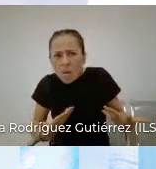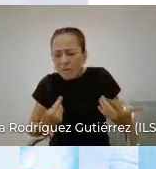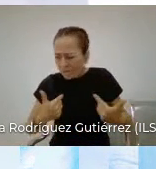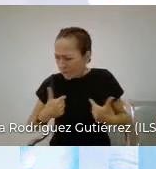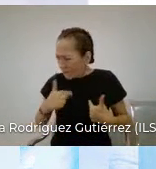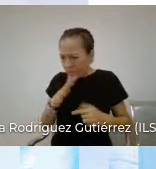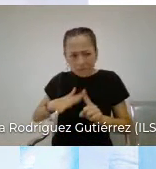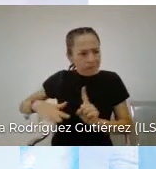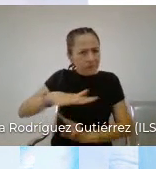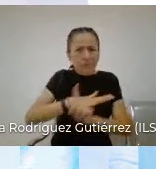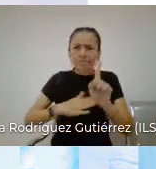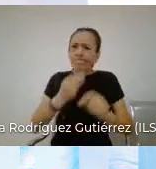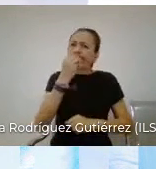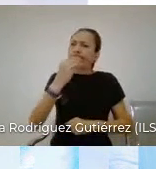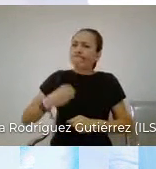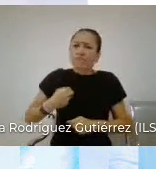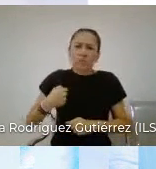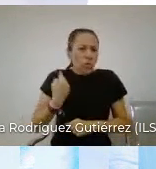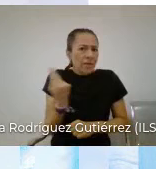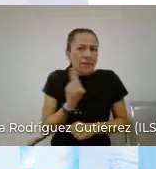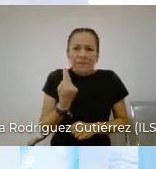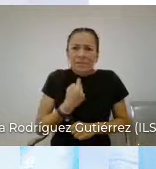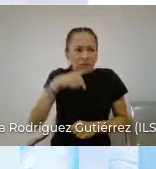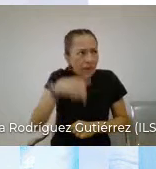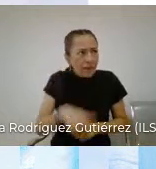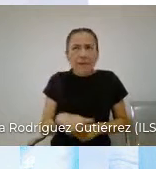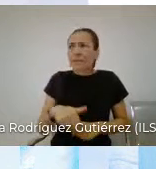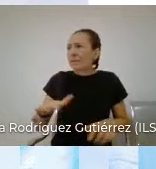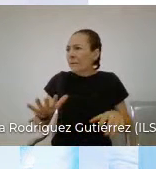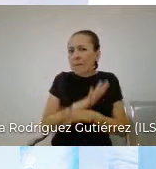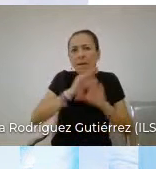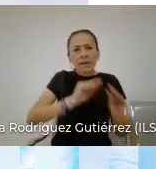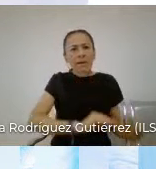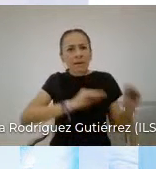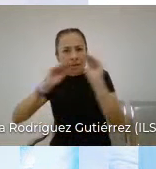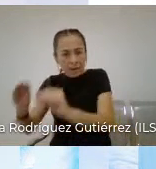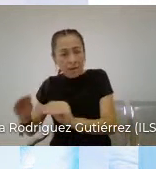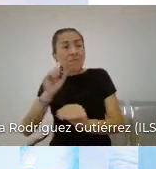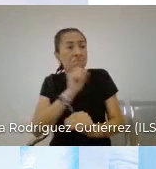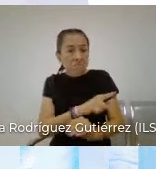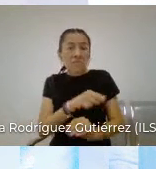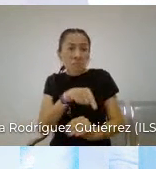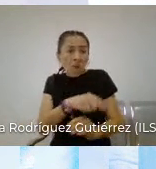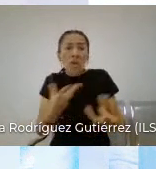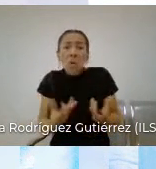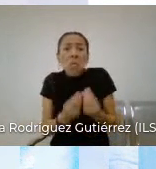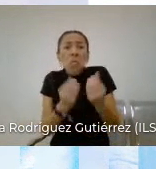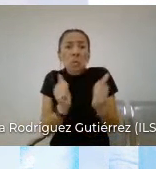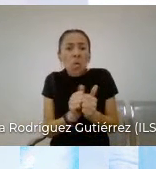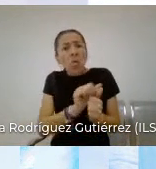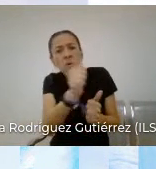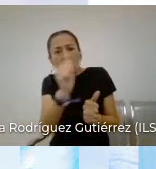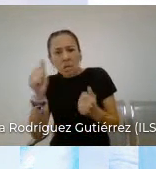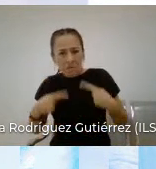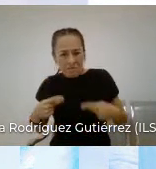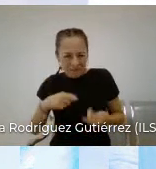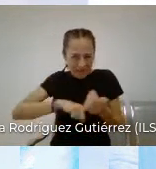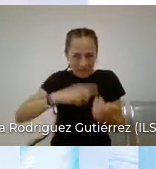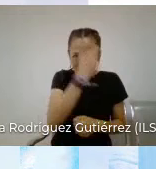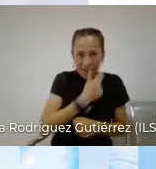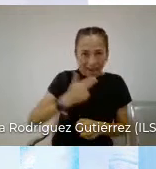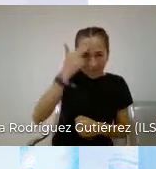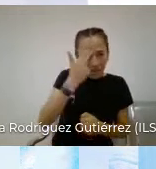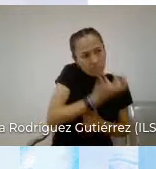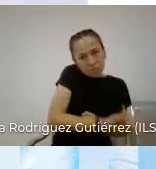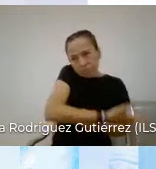va completamente sola, como hace muchísima gente, de Haití a México. Llegando a México, tiene bastante